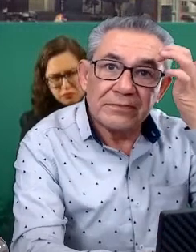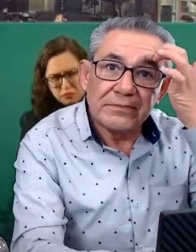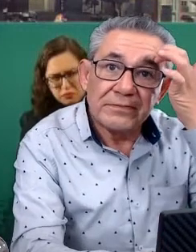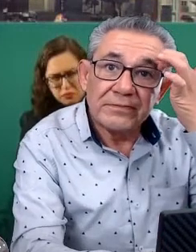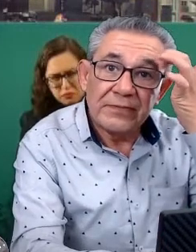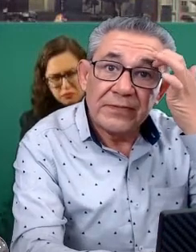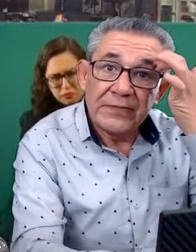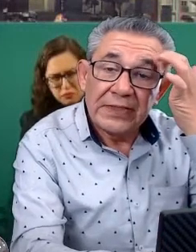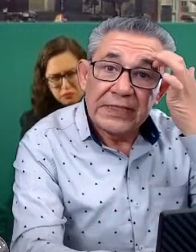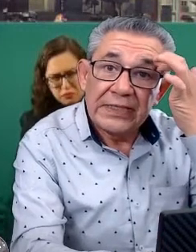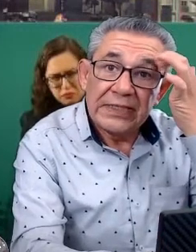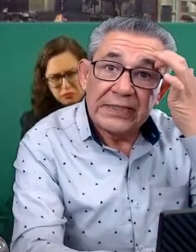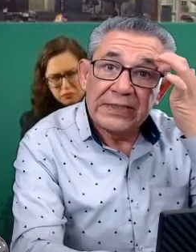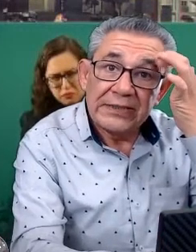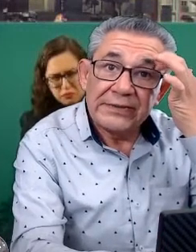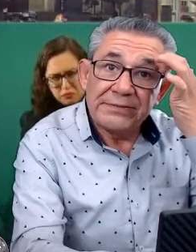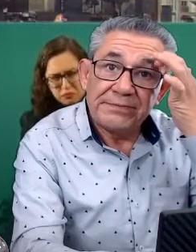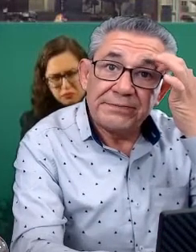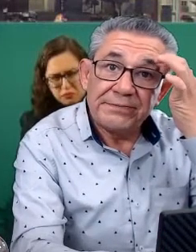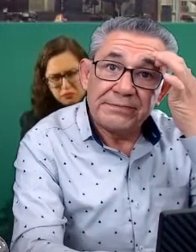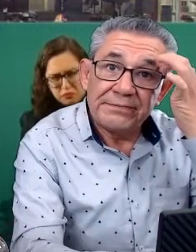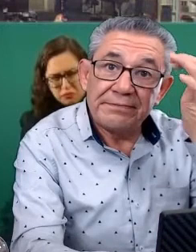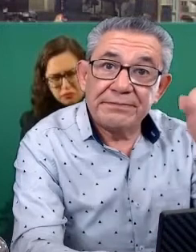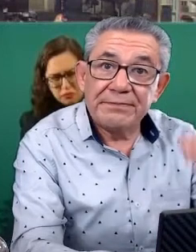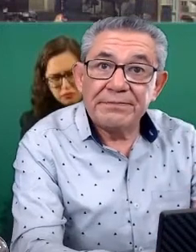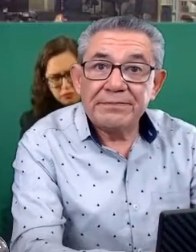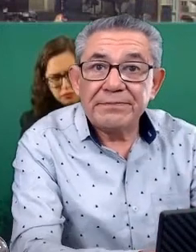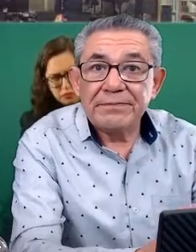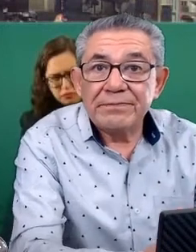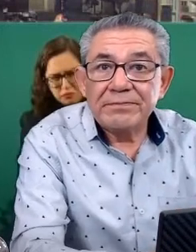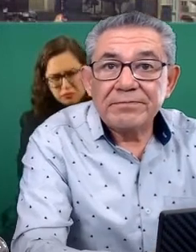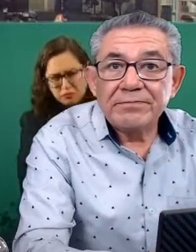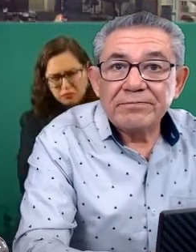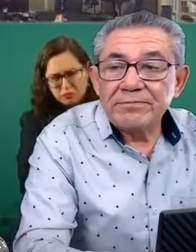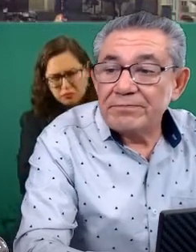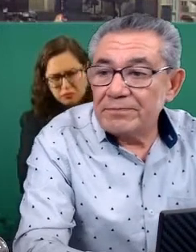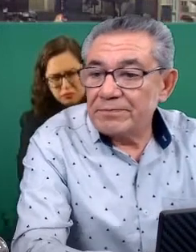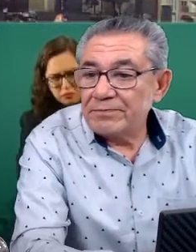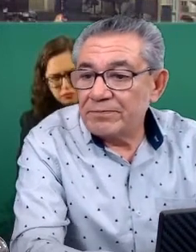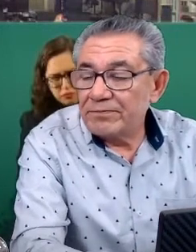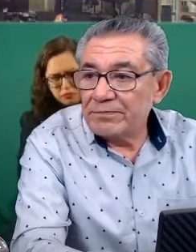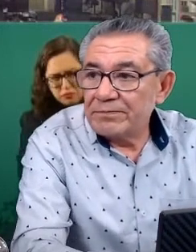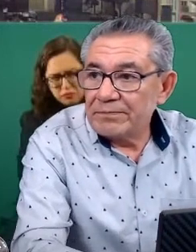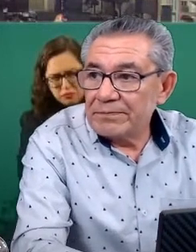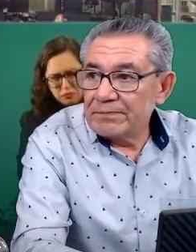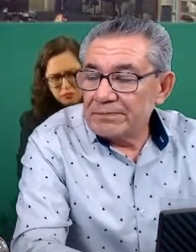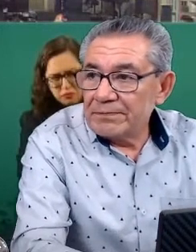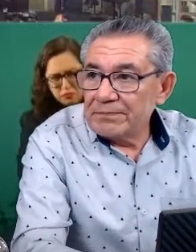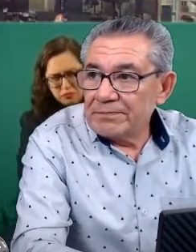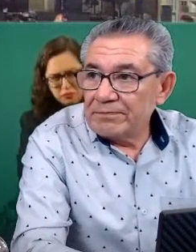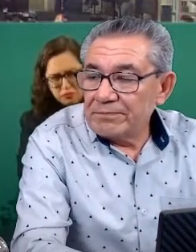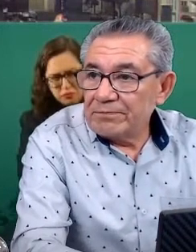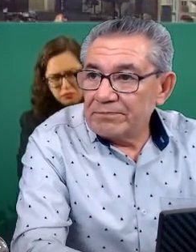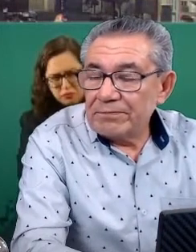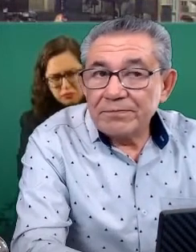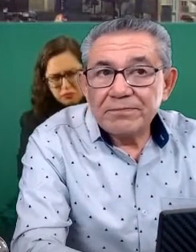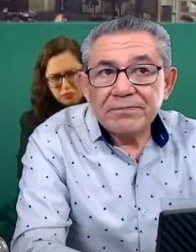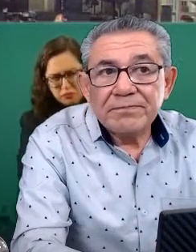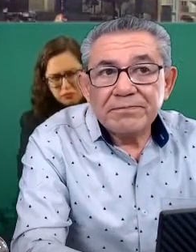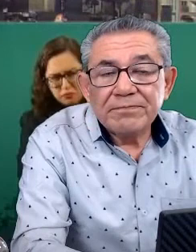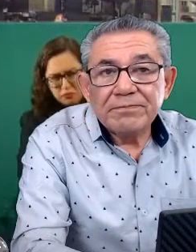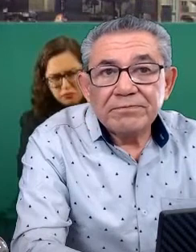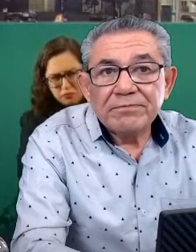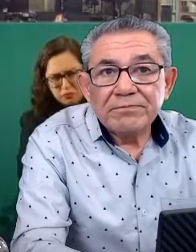día de ayer? Pablo Gómez nos dice el procedimiento que se va a llevar, que es más de un mes. Poco se habla